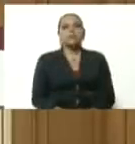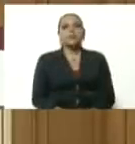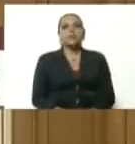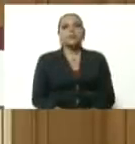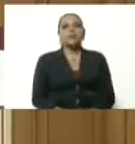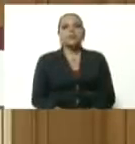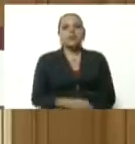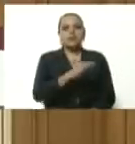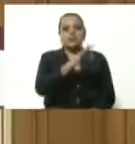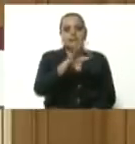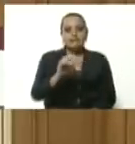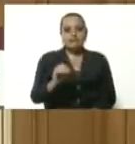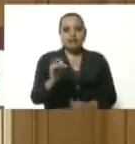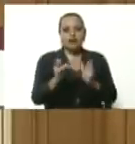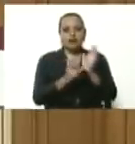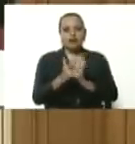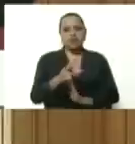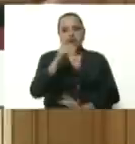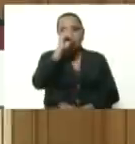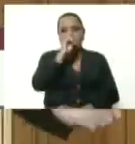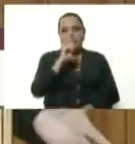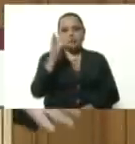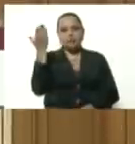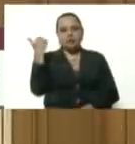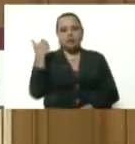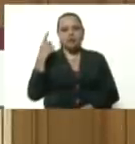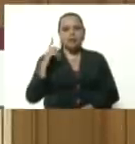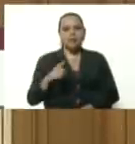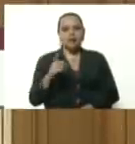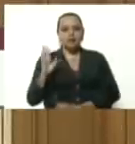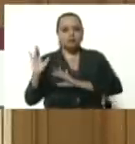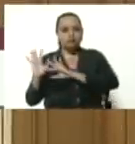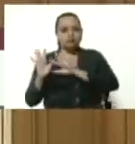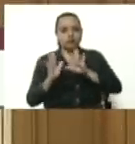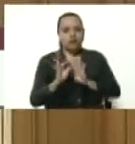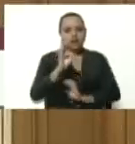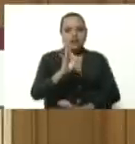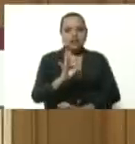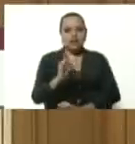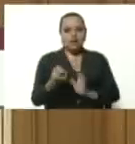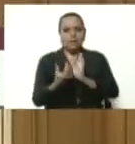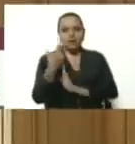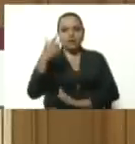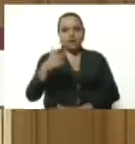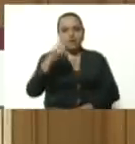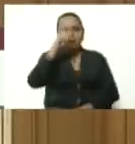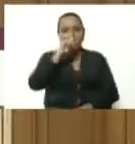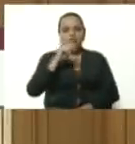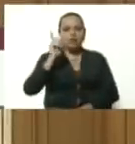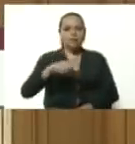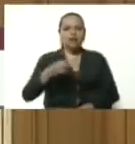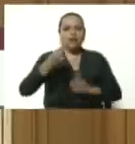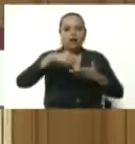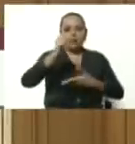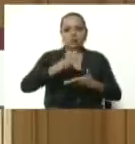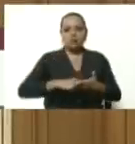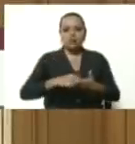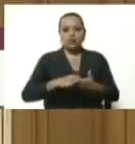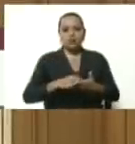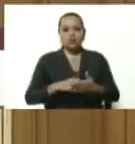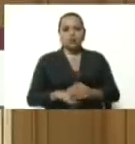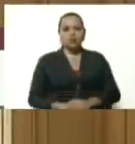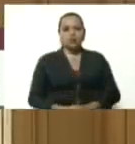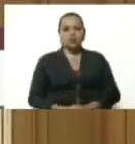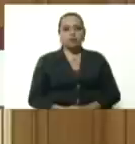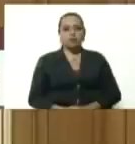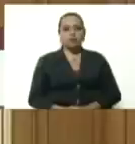del 30 de abril del año pasado, sino la incursión fallida del 3 de mayo de este año y la firma del contrato Silvercorp, que